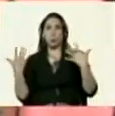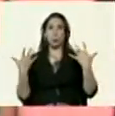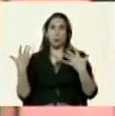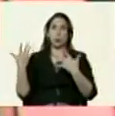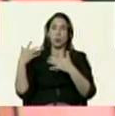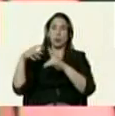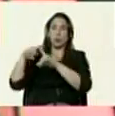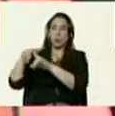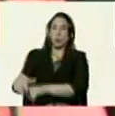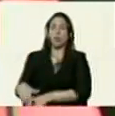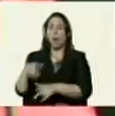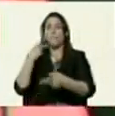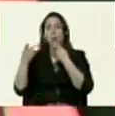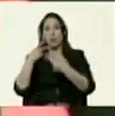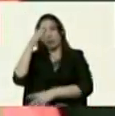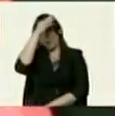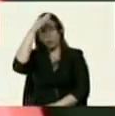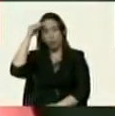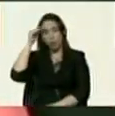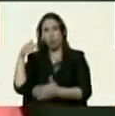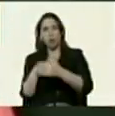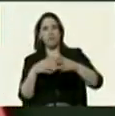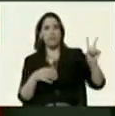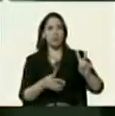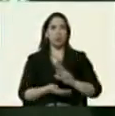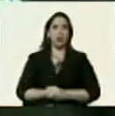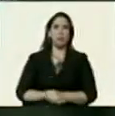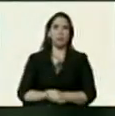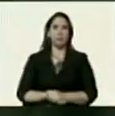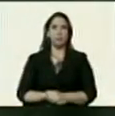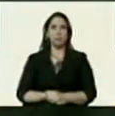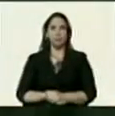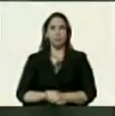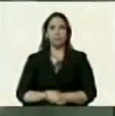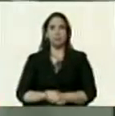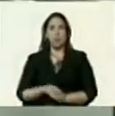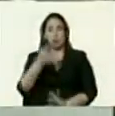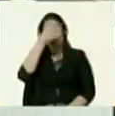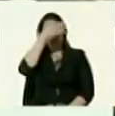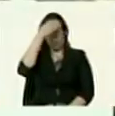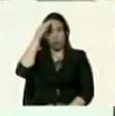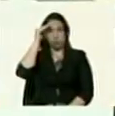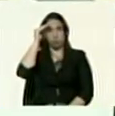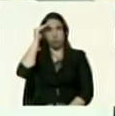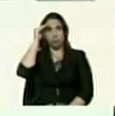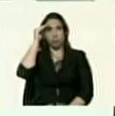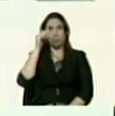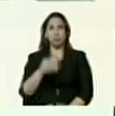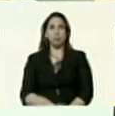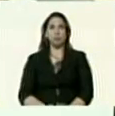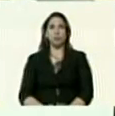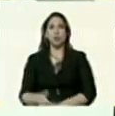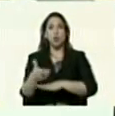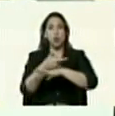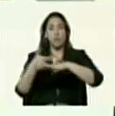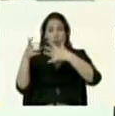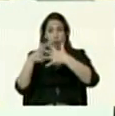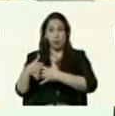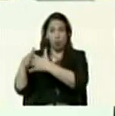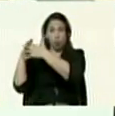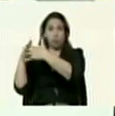subordinada a la política de Donald Trump contra Venezuela. Donald Trump y el gobierno de Estados